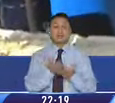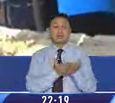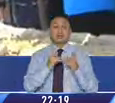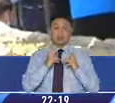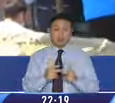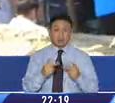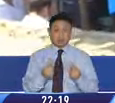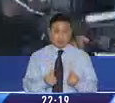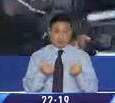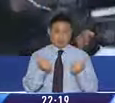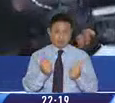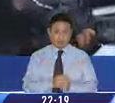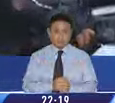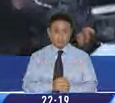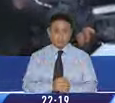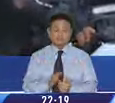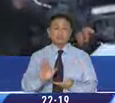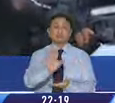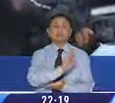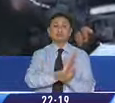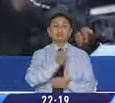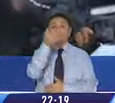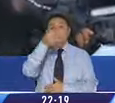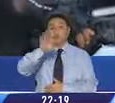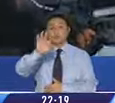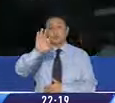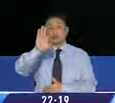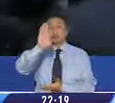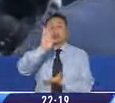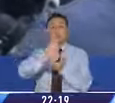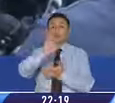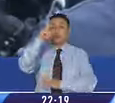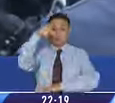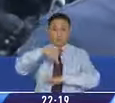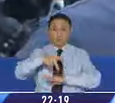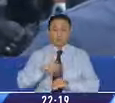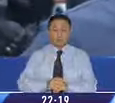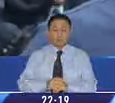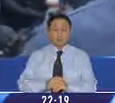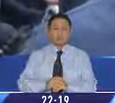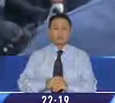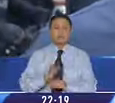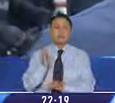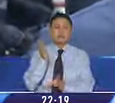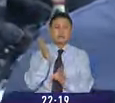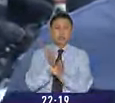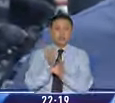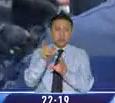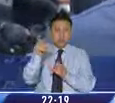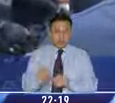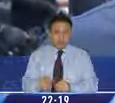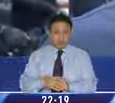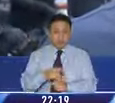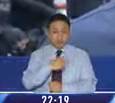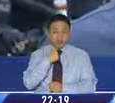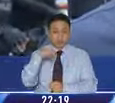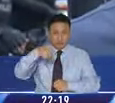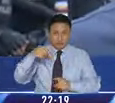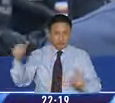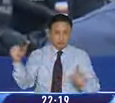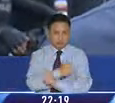Salud, Bloque 19 de Bastión Popular. Los psicólogos a los respectivos internos manifestaron que existía maltrato